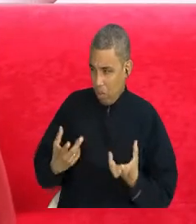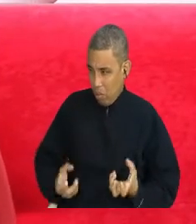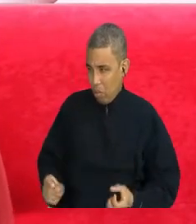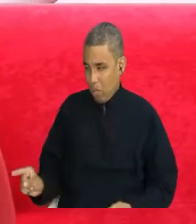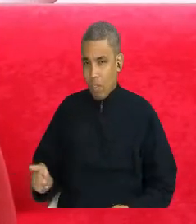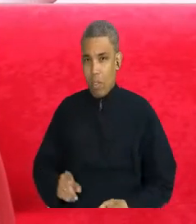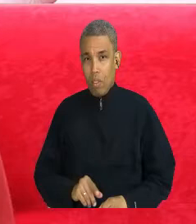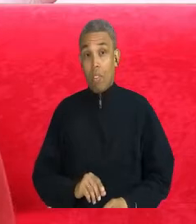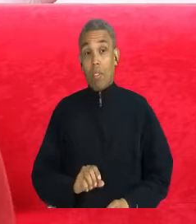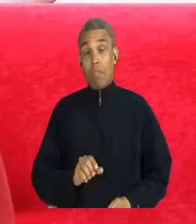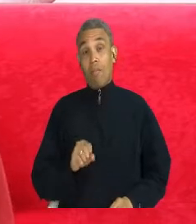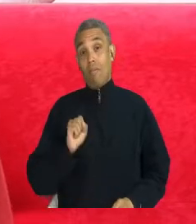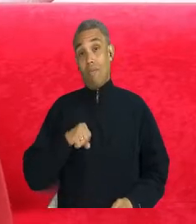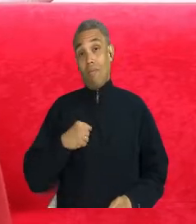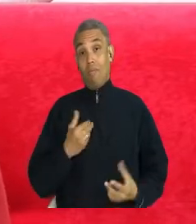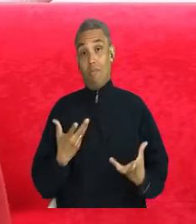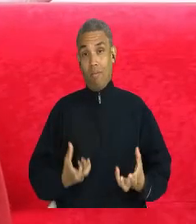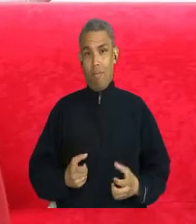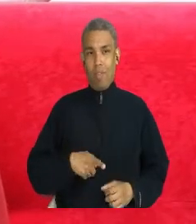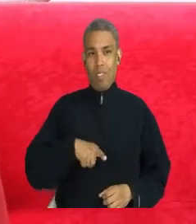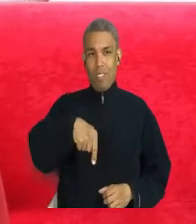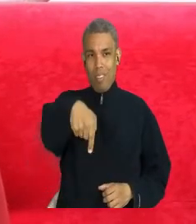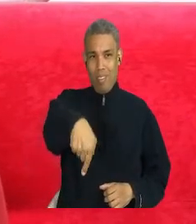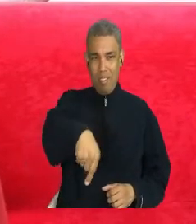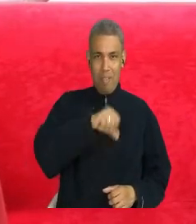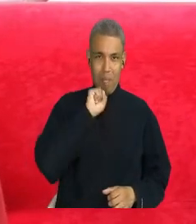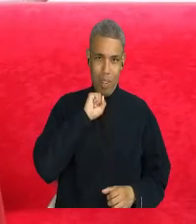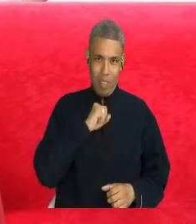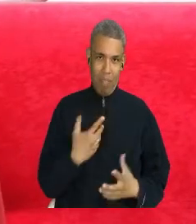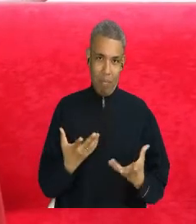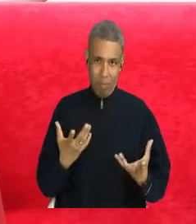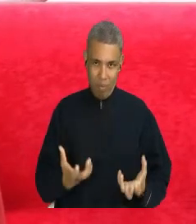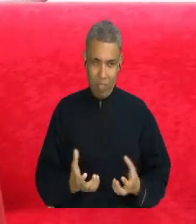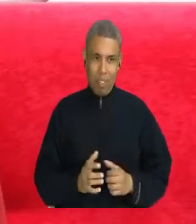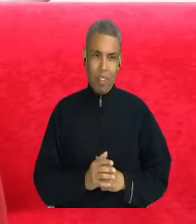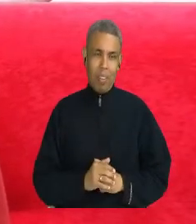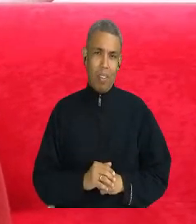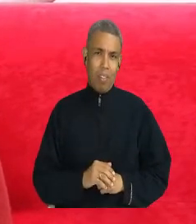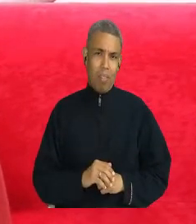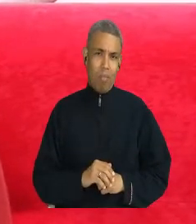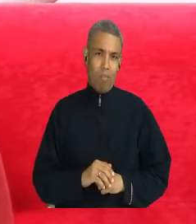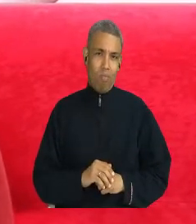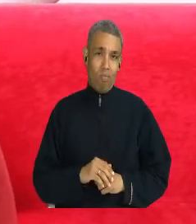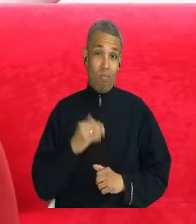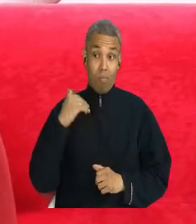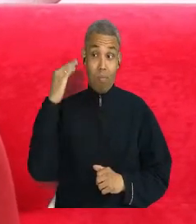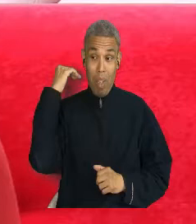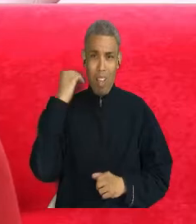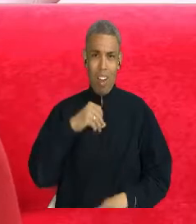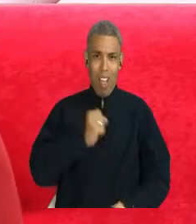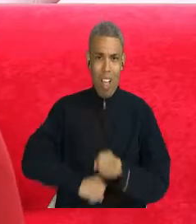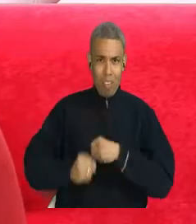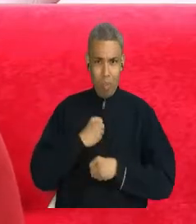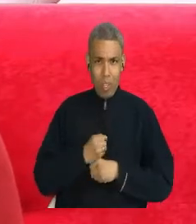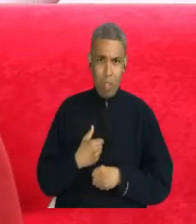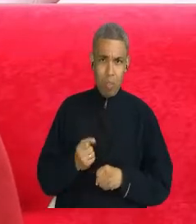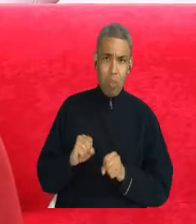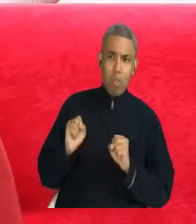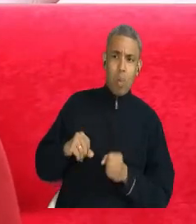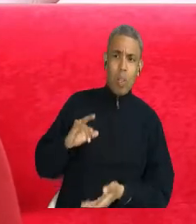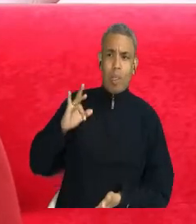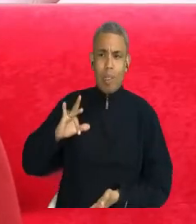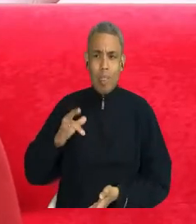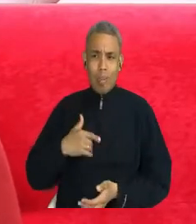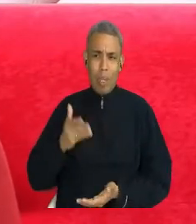acá de Barranca, empezando porque se me presentó la oportunidad, pero pues por motivos de fuerza mayor no se dio la cosa. Pero si Dios